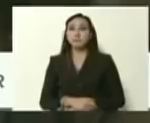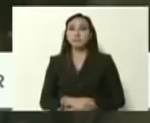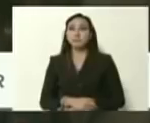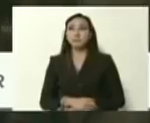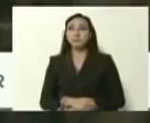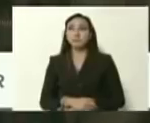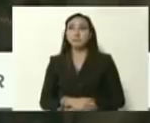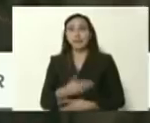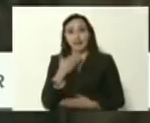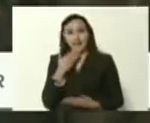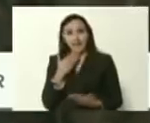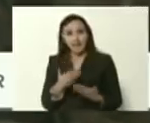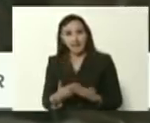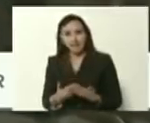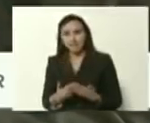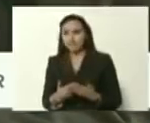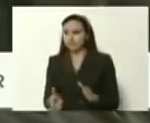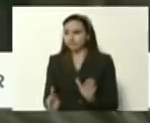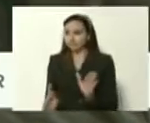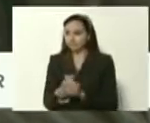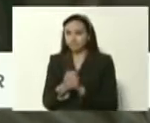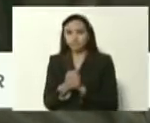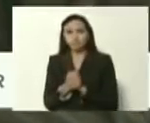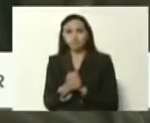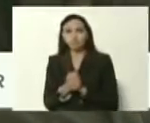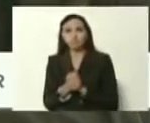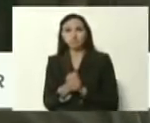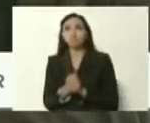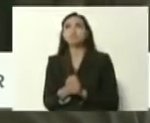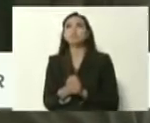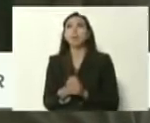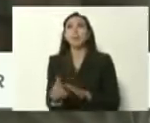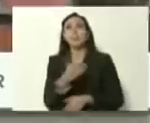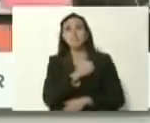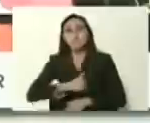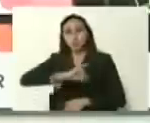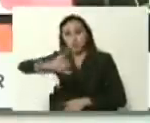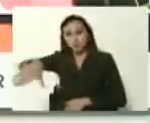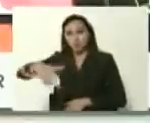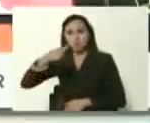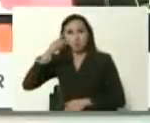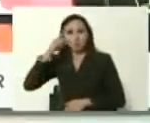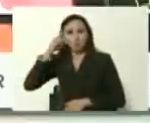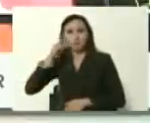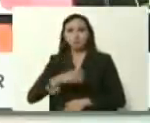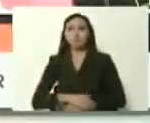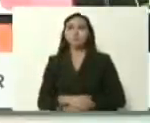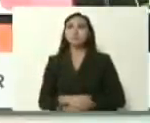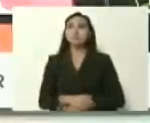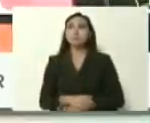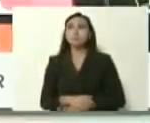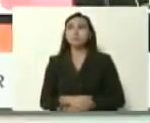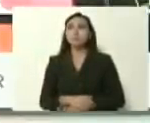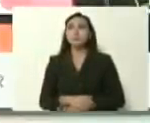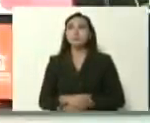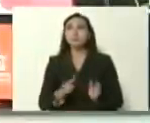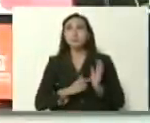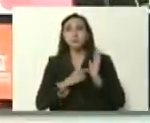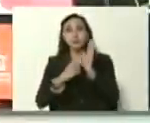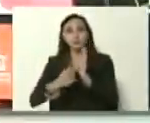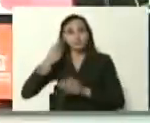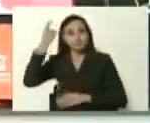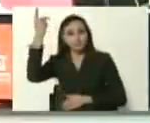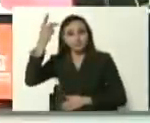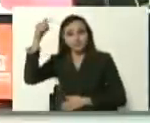Bueno, muchas gracias, mi querido compatriota bolivariano, colega parlamentario, presidente, doctor Jorge Rodríguez Gómez, representante de los psiquiatras en